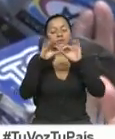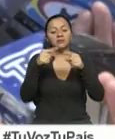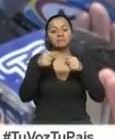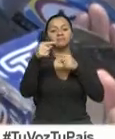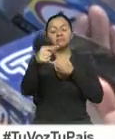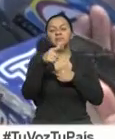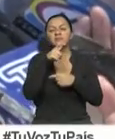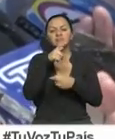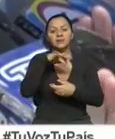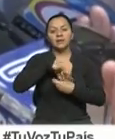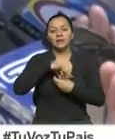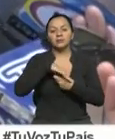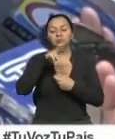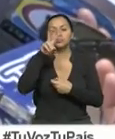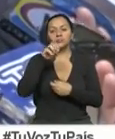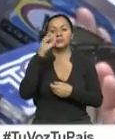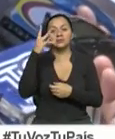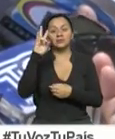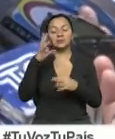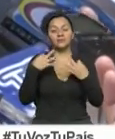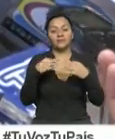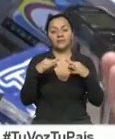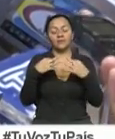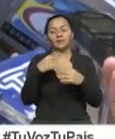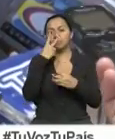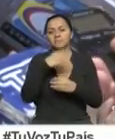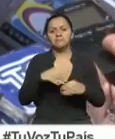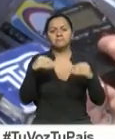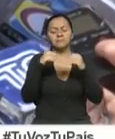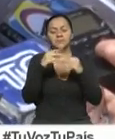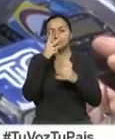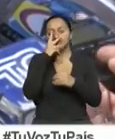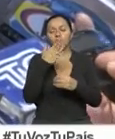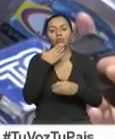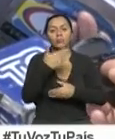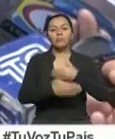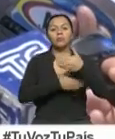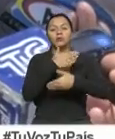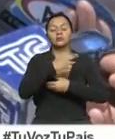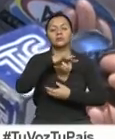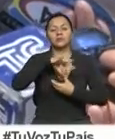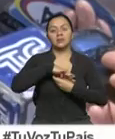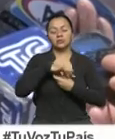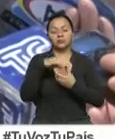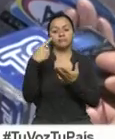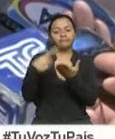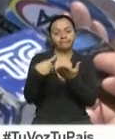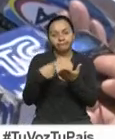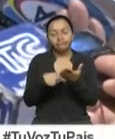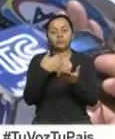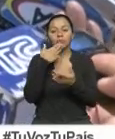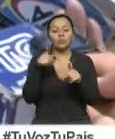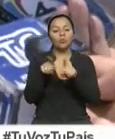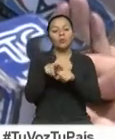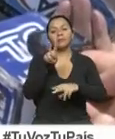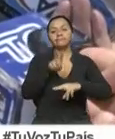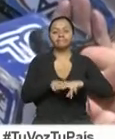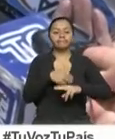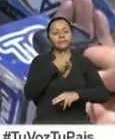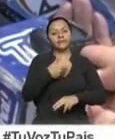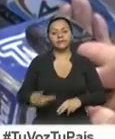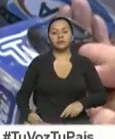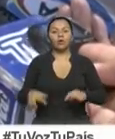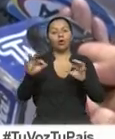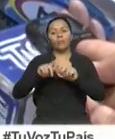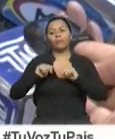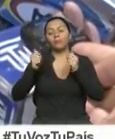realmente frente a las elecciones de febrero del 2017, que es mucho más allá de un simple proceso electoral, de una disputa de un sillón en Carondelet o de un curul en